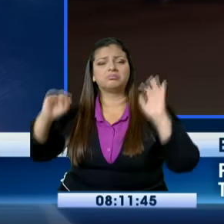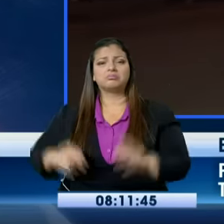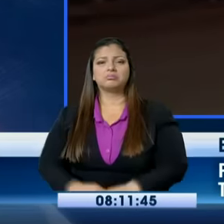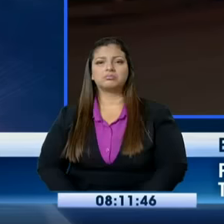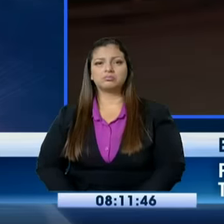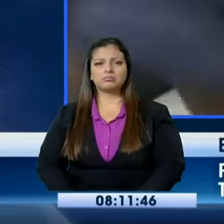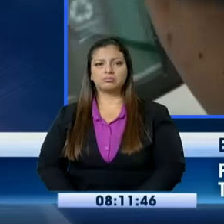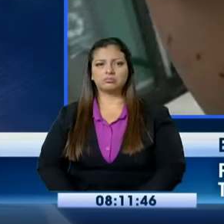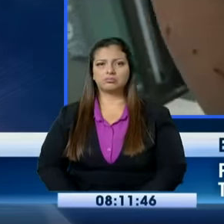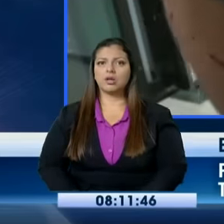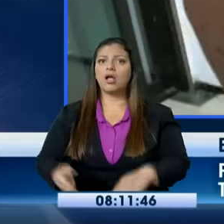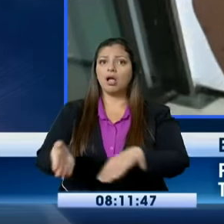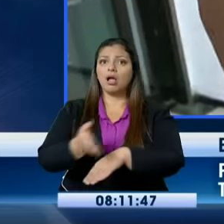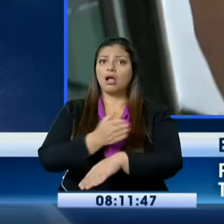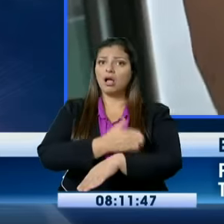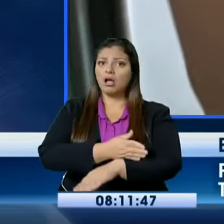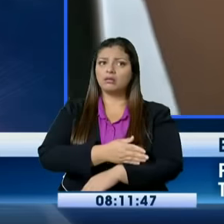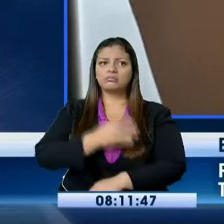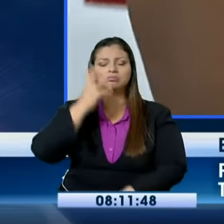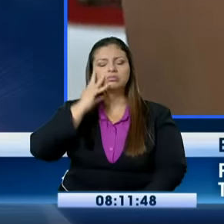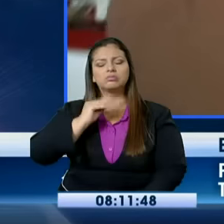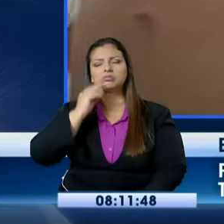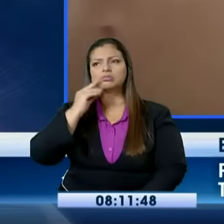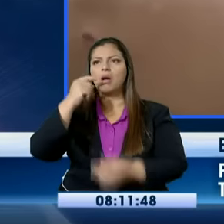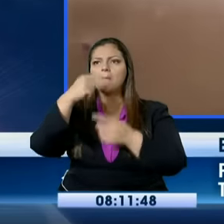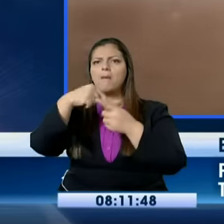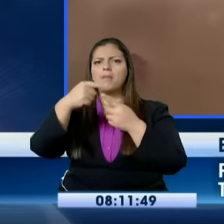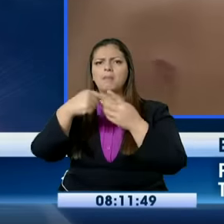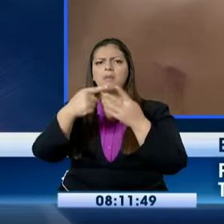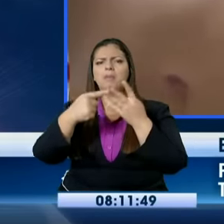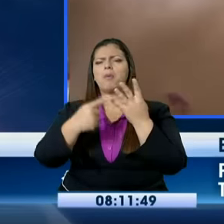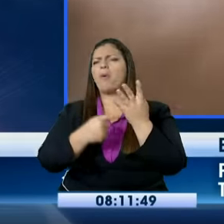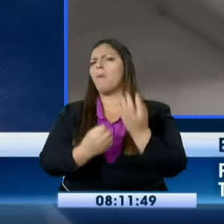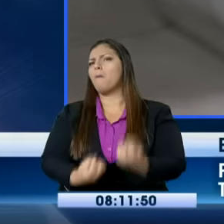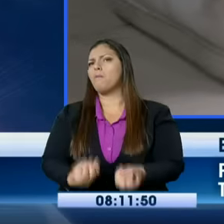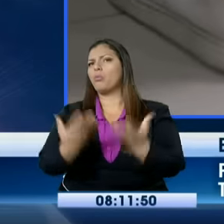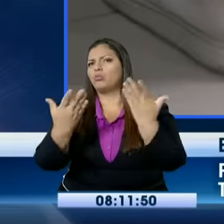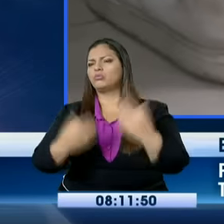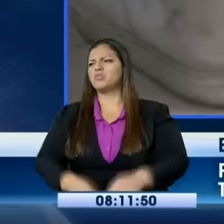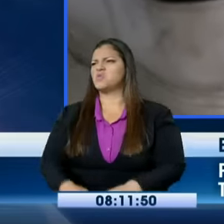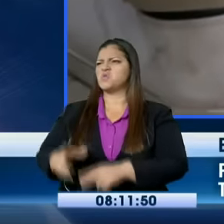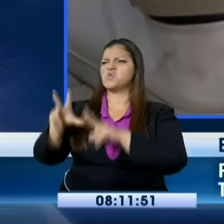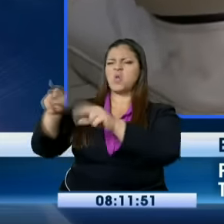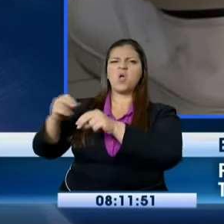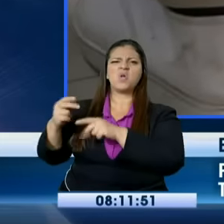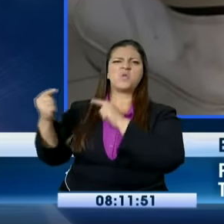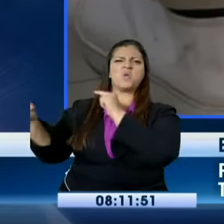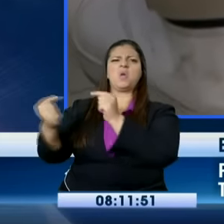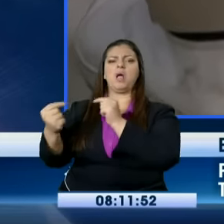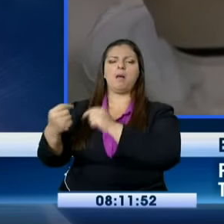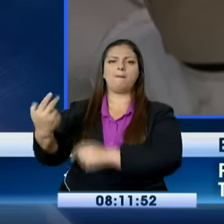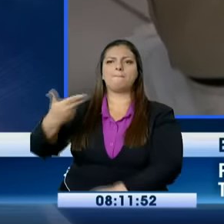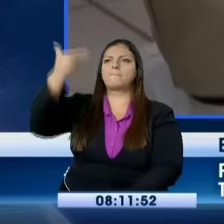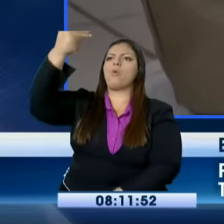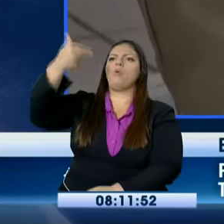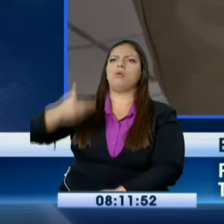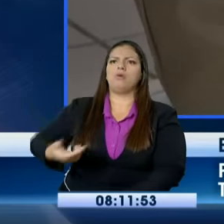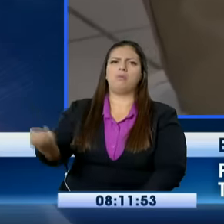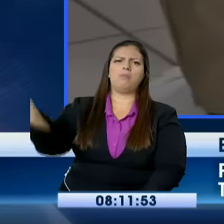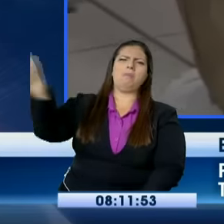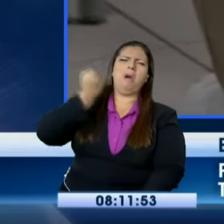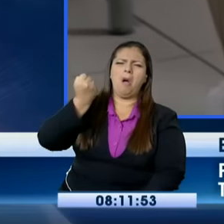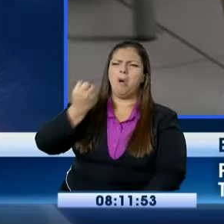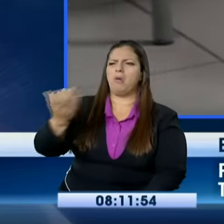tenemos bastantes casos. Estamos viendo algunas consecuencias. Hay gente que muere por eso. Graves. A algunos les ha costado la vida incluso, así que por